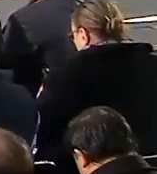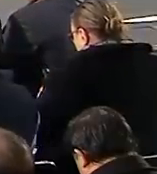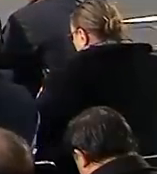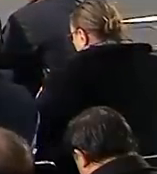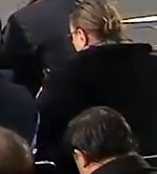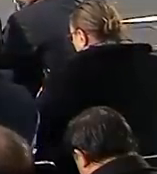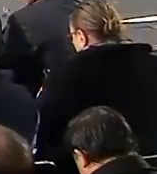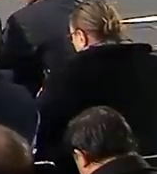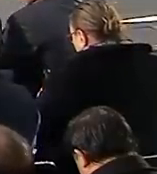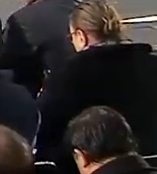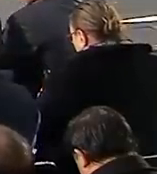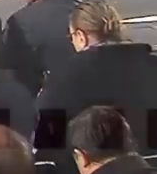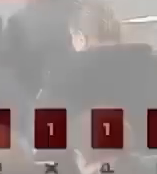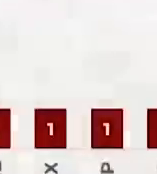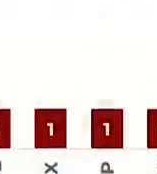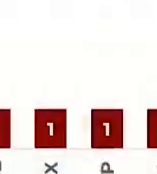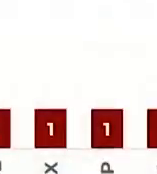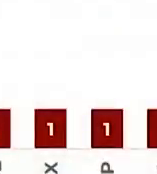75